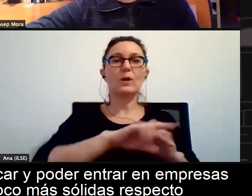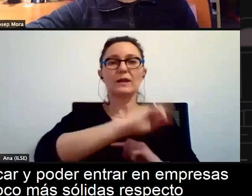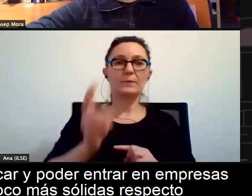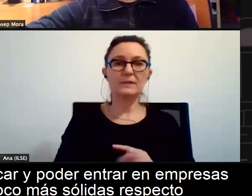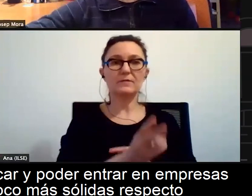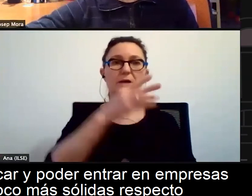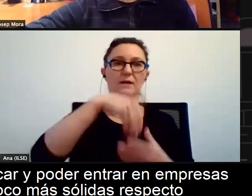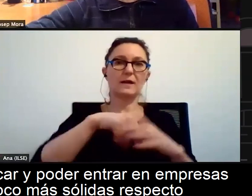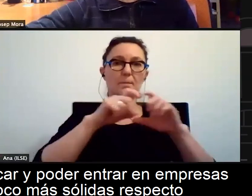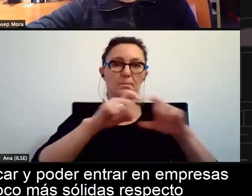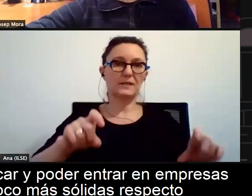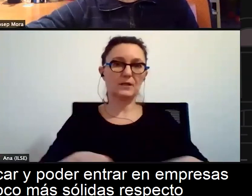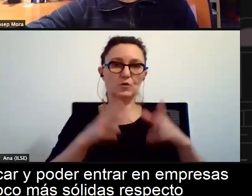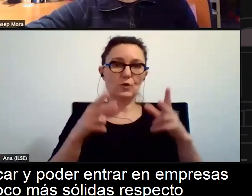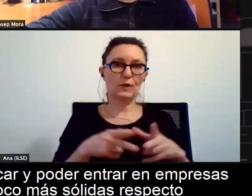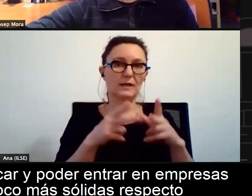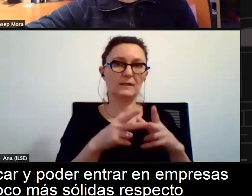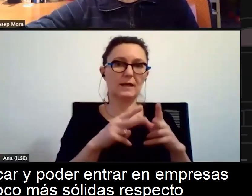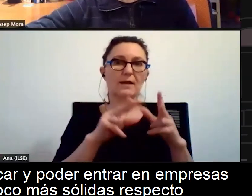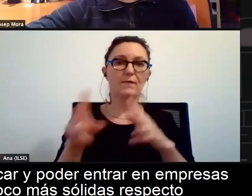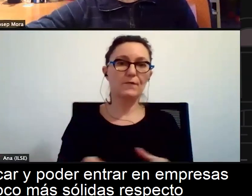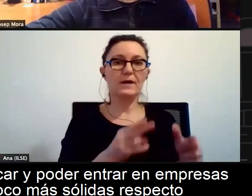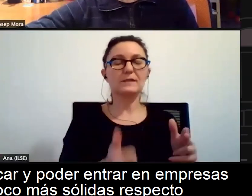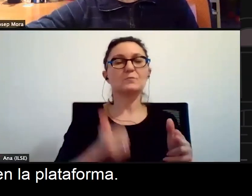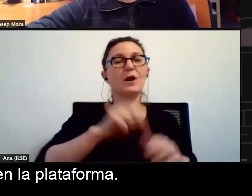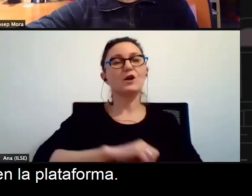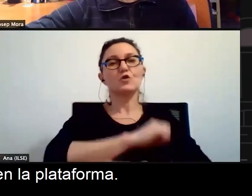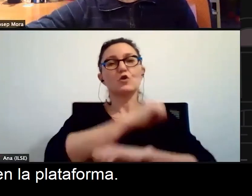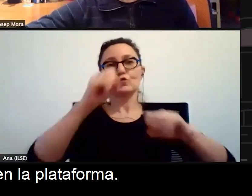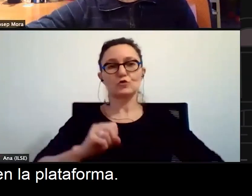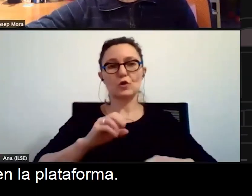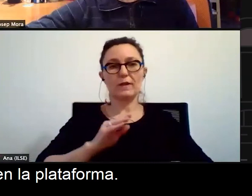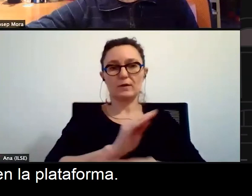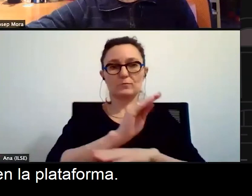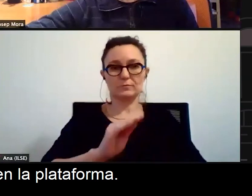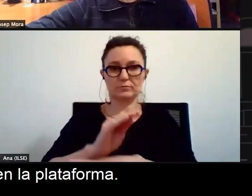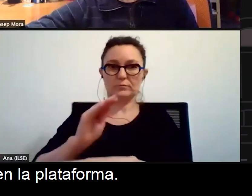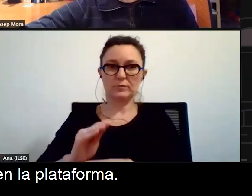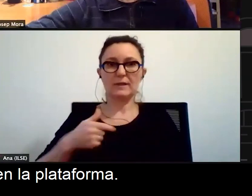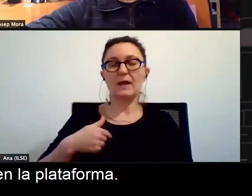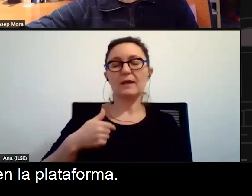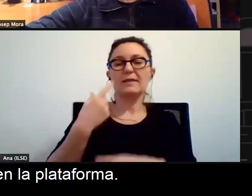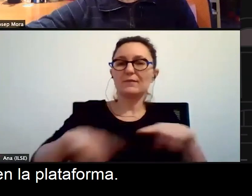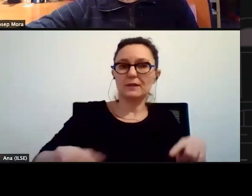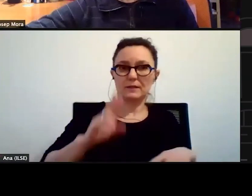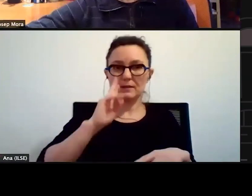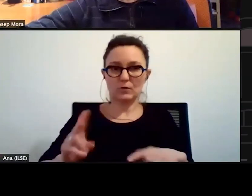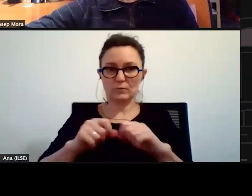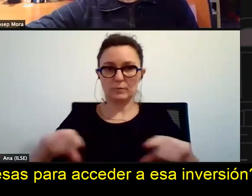ya en fases un poco más sólidas respecto a lo que vemos en la plataforma.